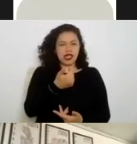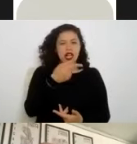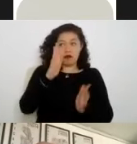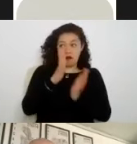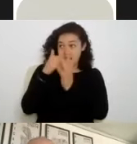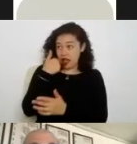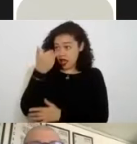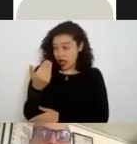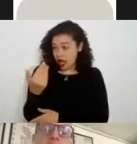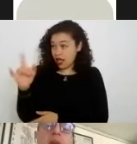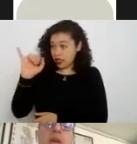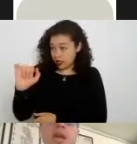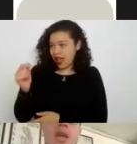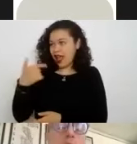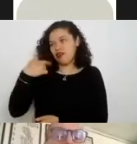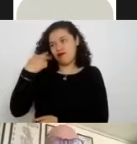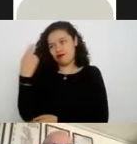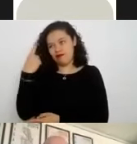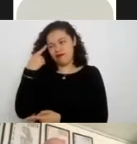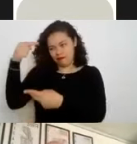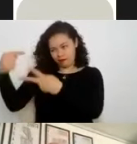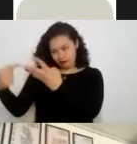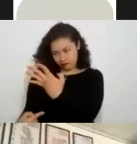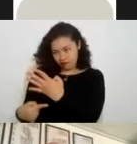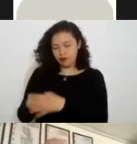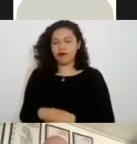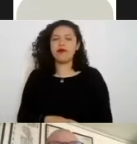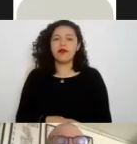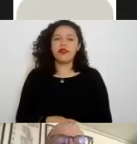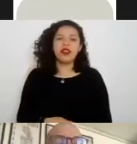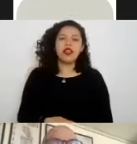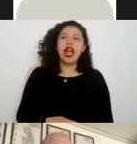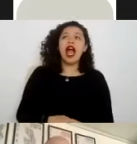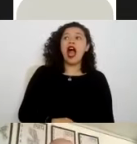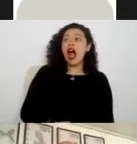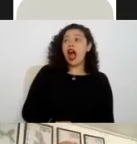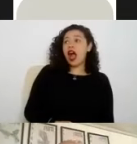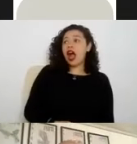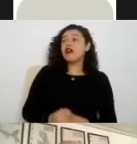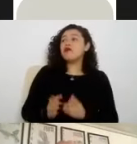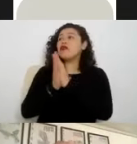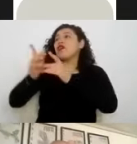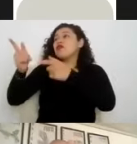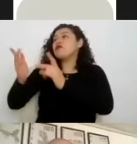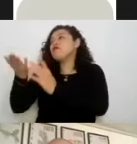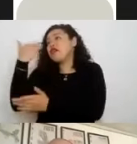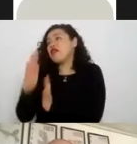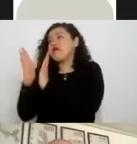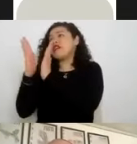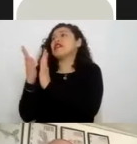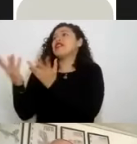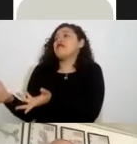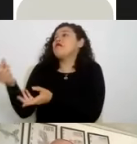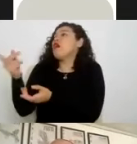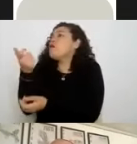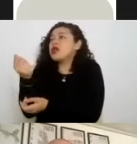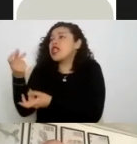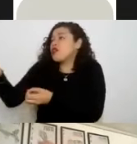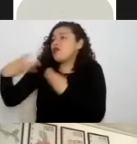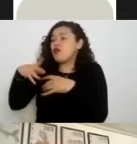bueno, yo necesito esto. Y no que nos den lo que ellos creen. Y eso lo veo con las empresas. Muchas veces las